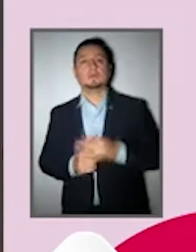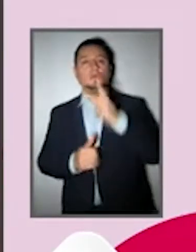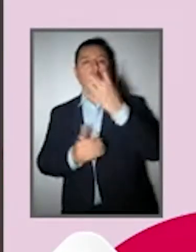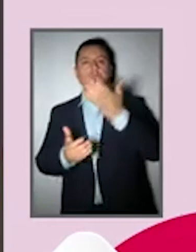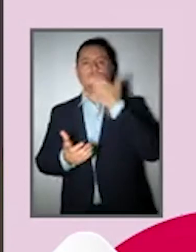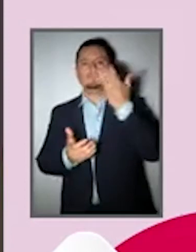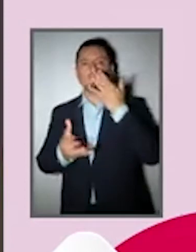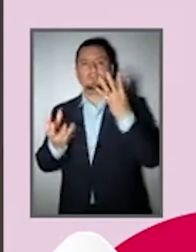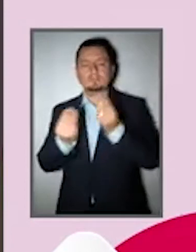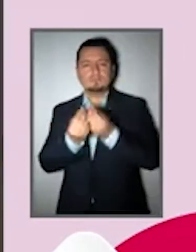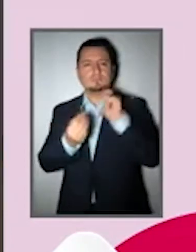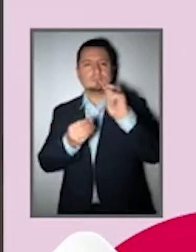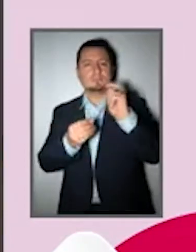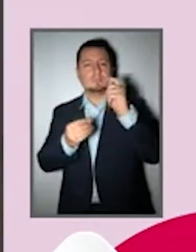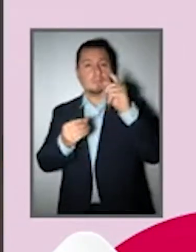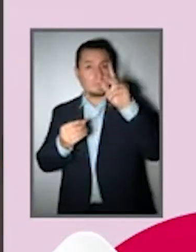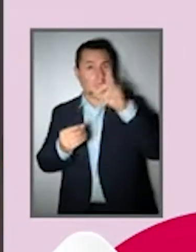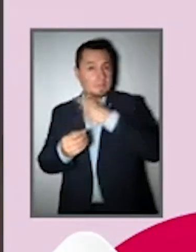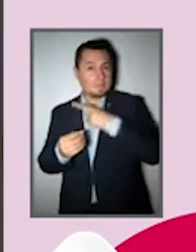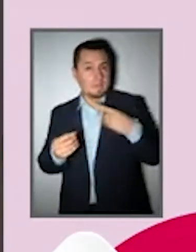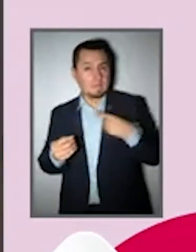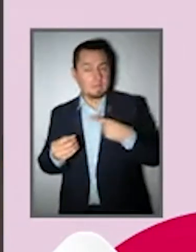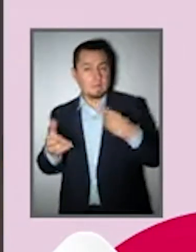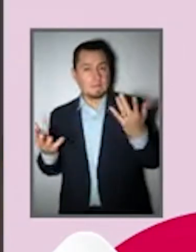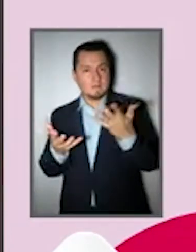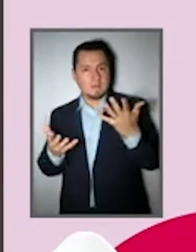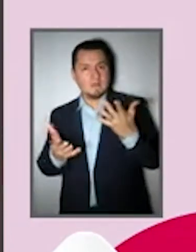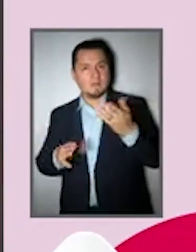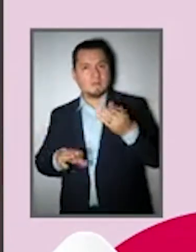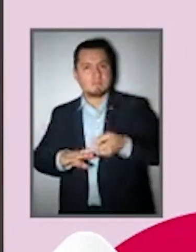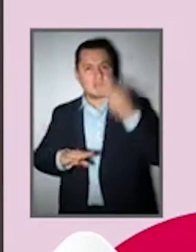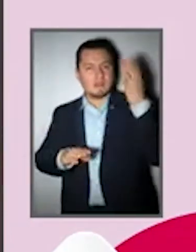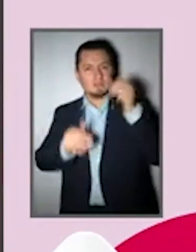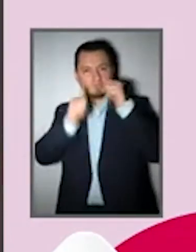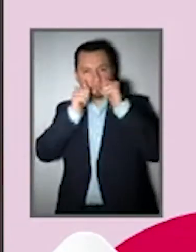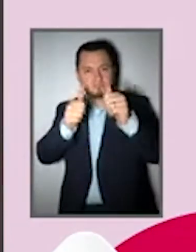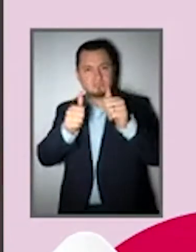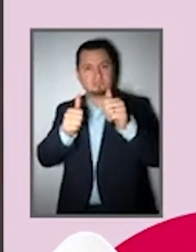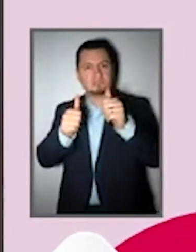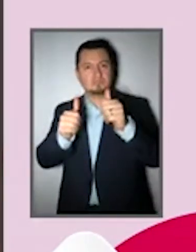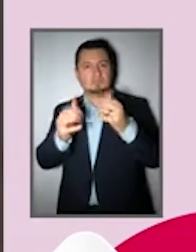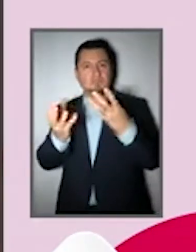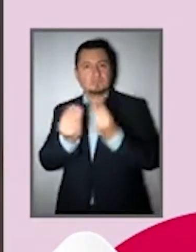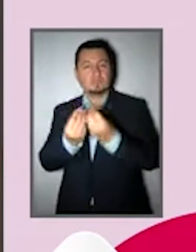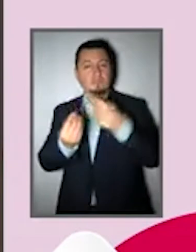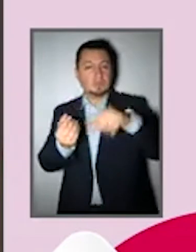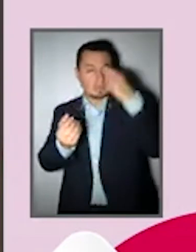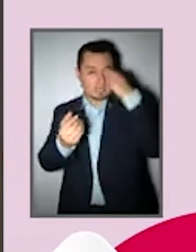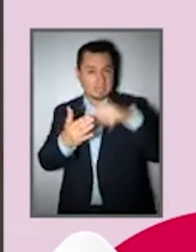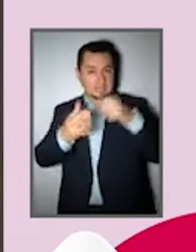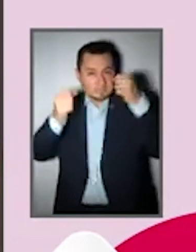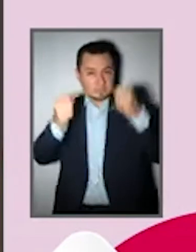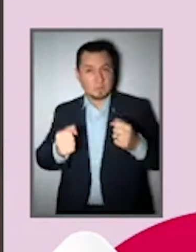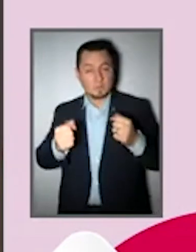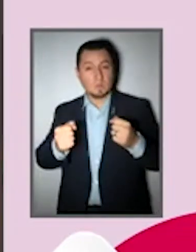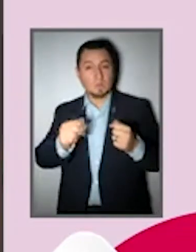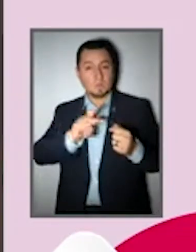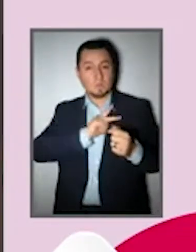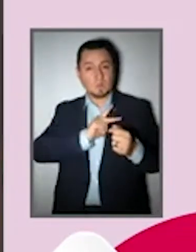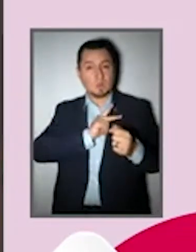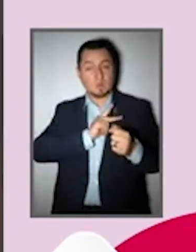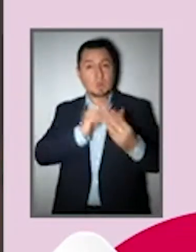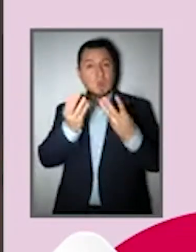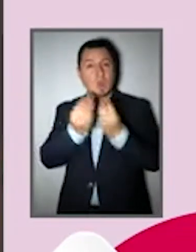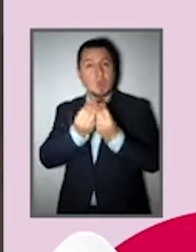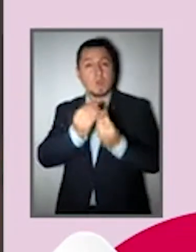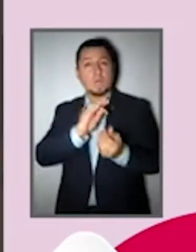estado, debería de estar acompañado por la gente. Estoy seguro que en condiciones normales